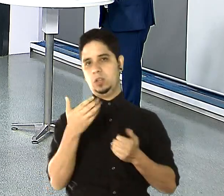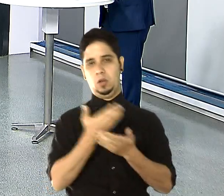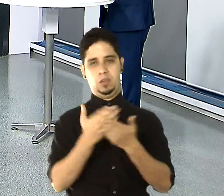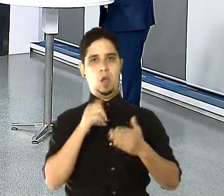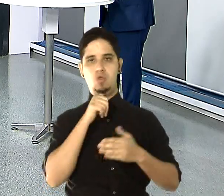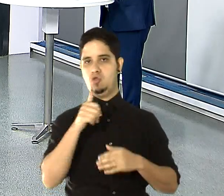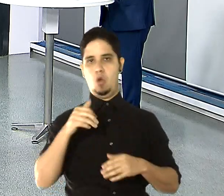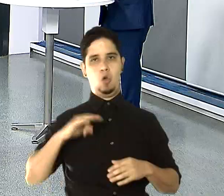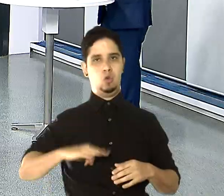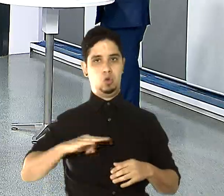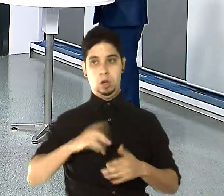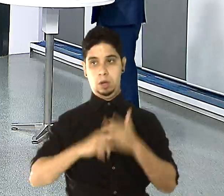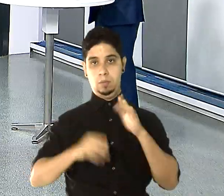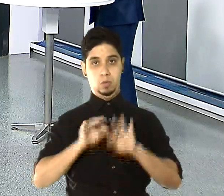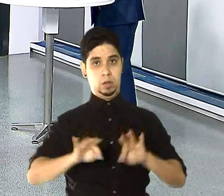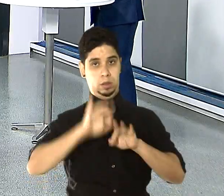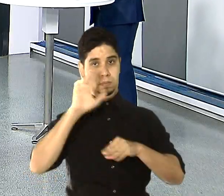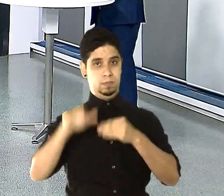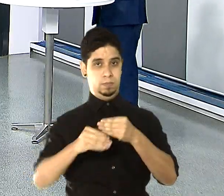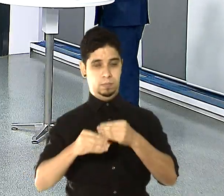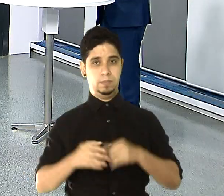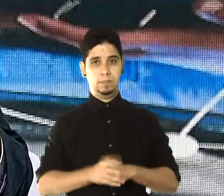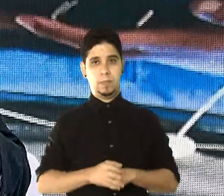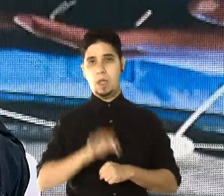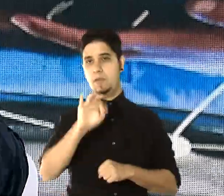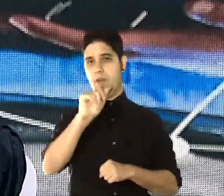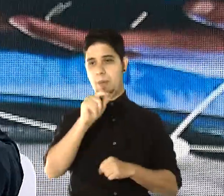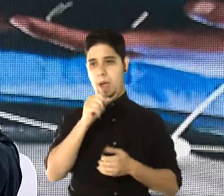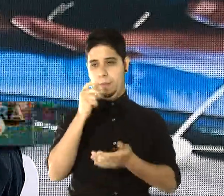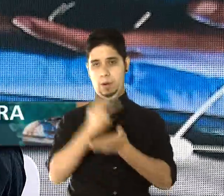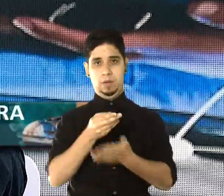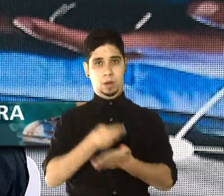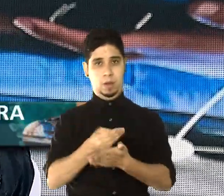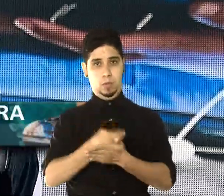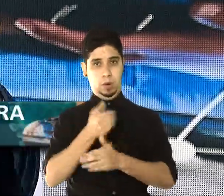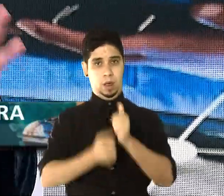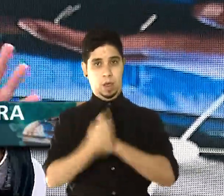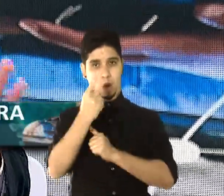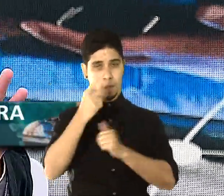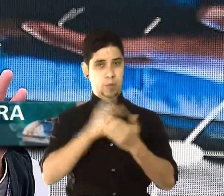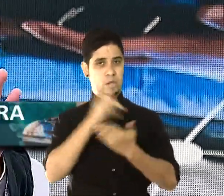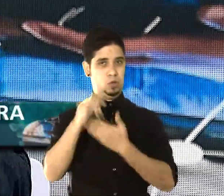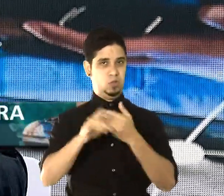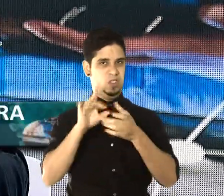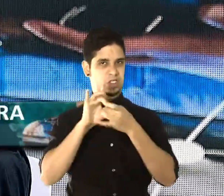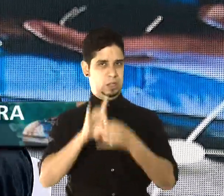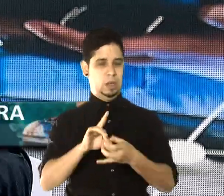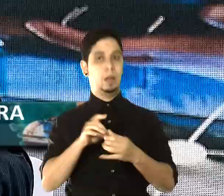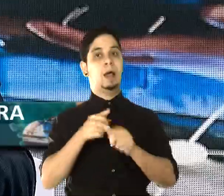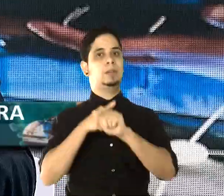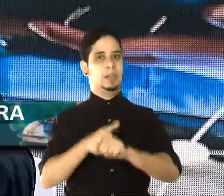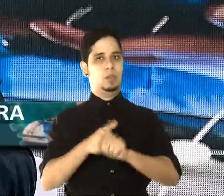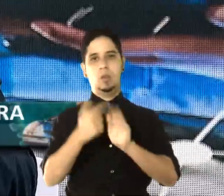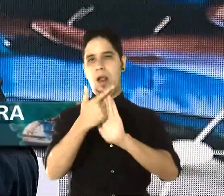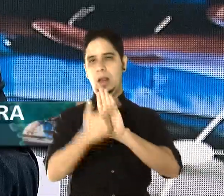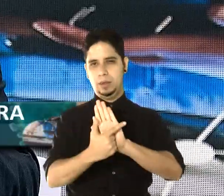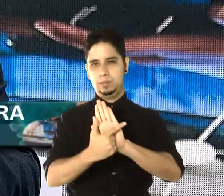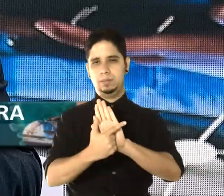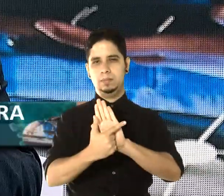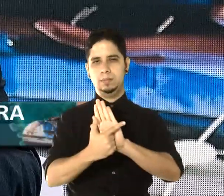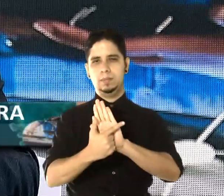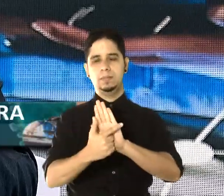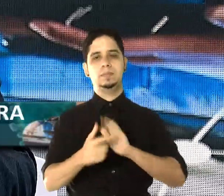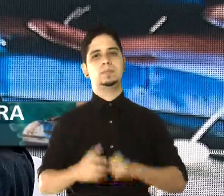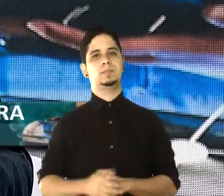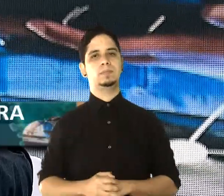lucro, que no las podemos dejar fuera, FEMA le apruebe el dinero por proyecto en cumplimiento, que entonces se desarrolle el